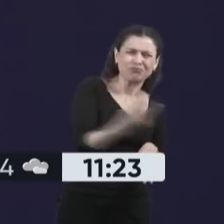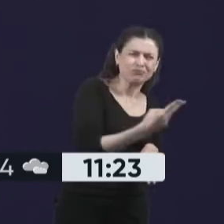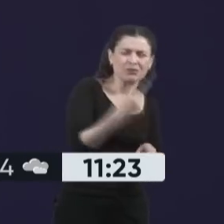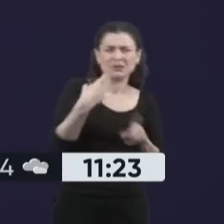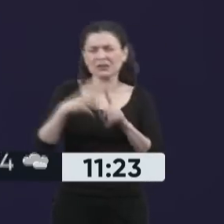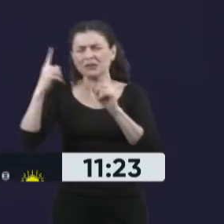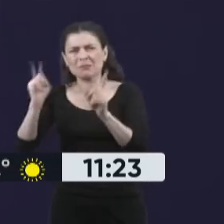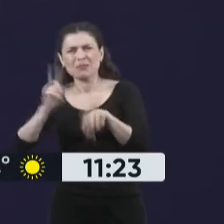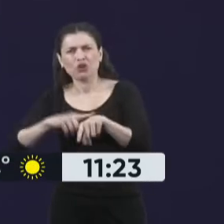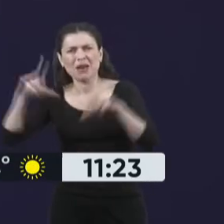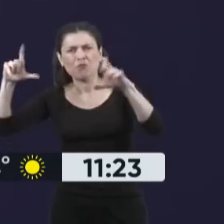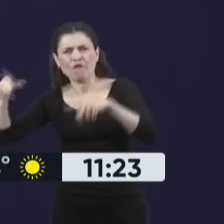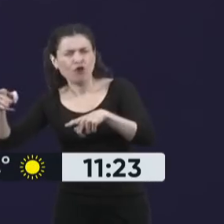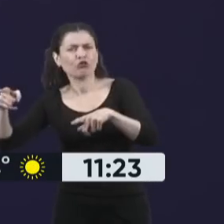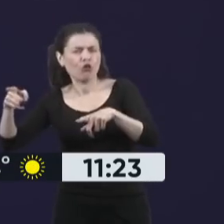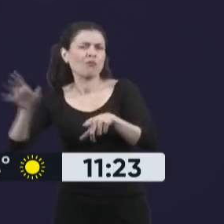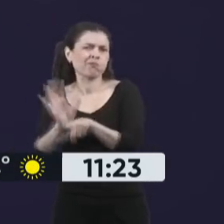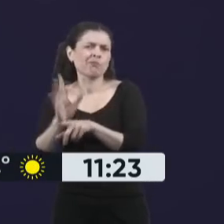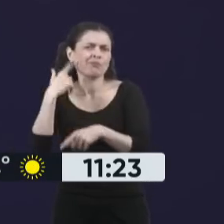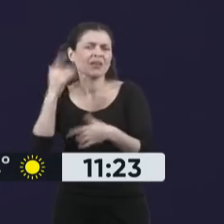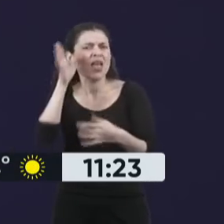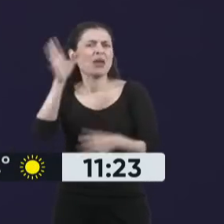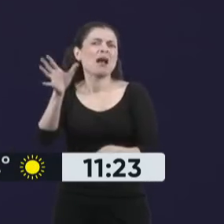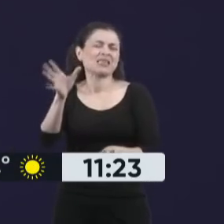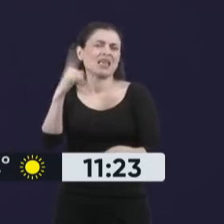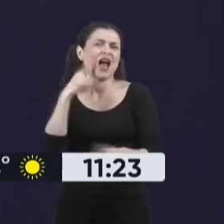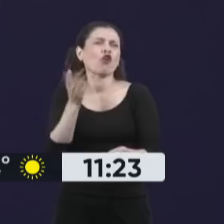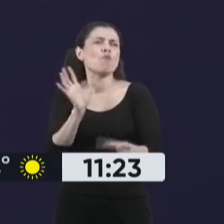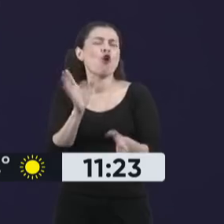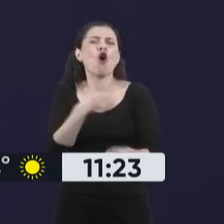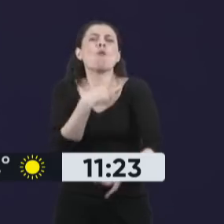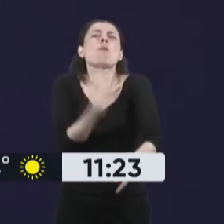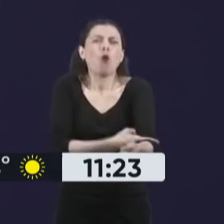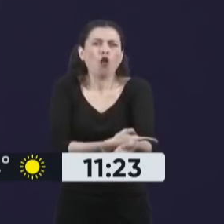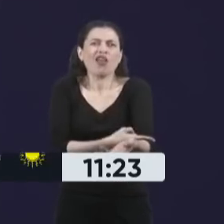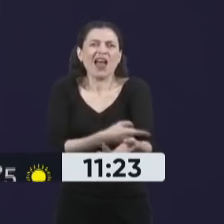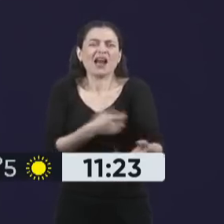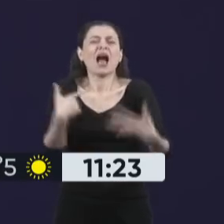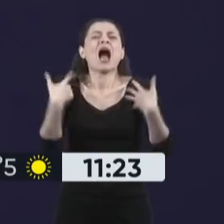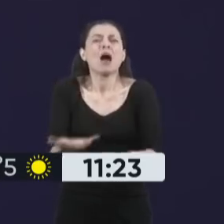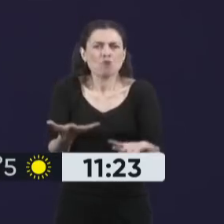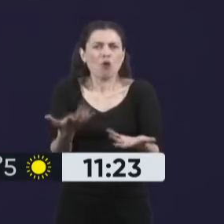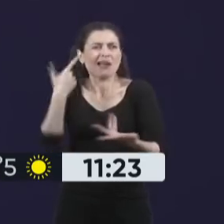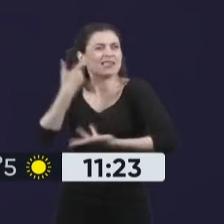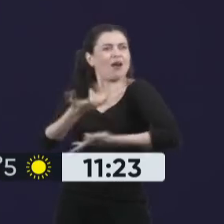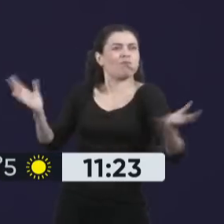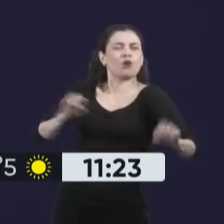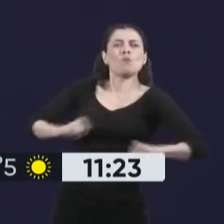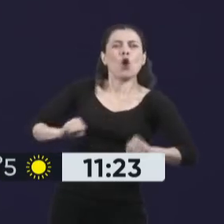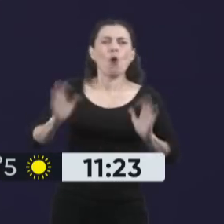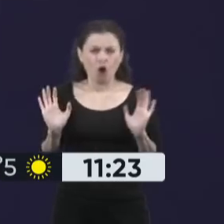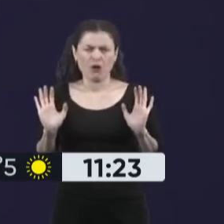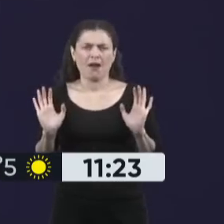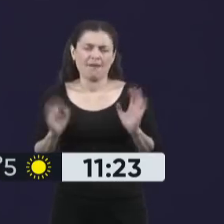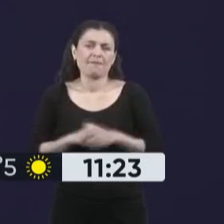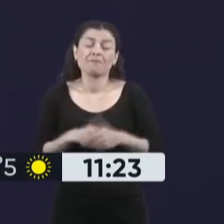argentinos. Y eso tal vez también fue un abuso de su posición de poder. Pero más allá de las suposiciones, el presidente de